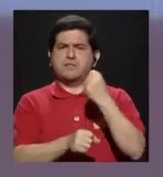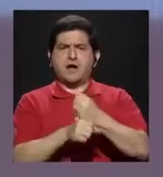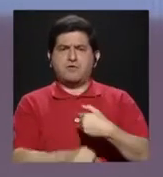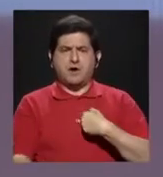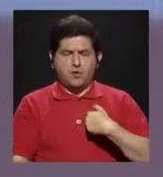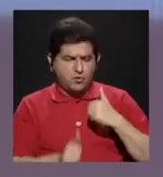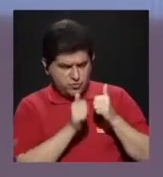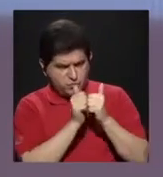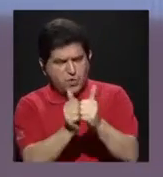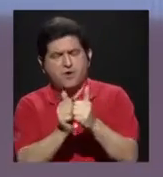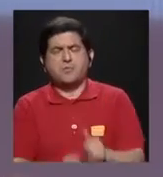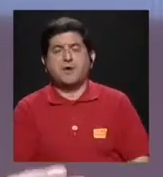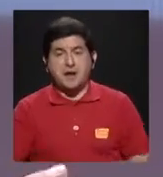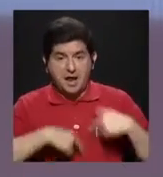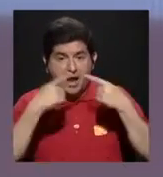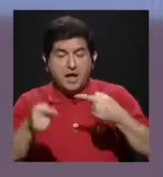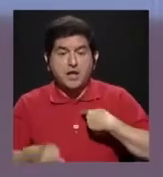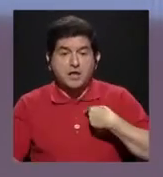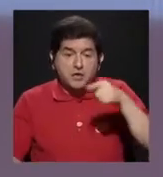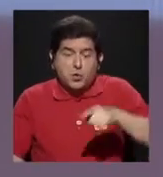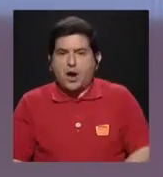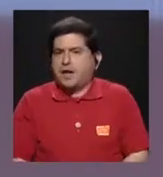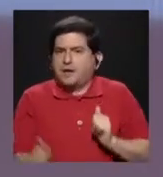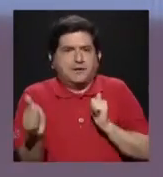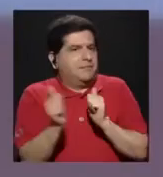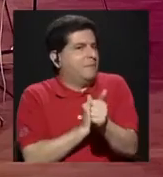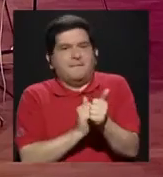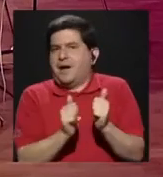yo las he acompañado 1.000 veces a manglar, me he quedado pegada